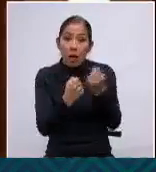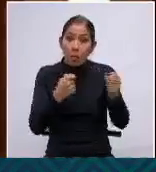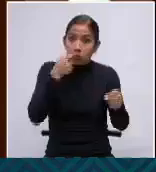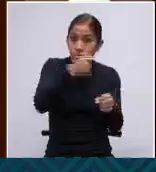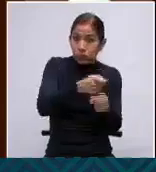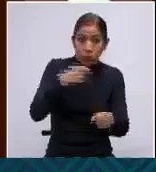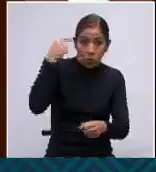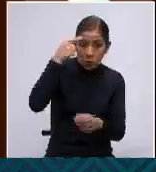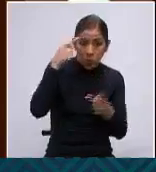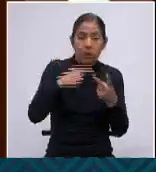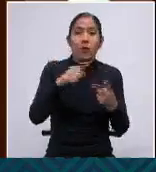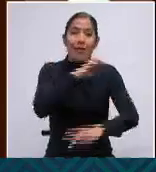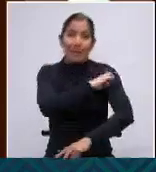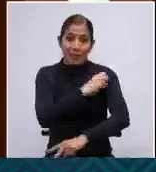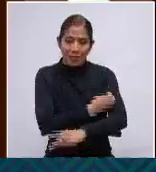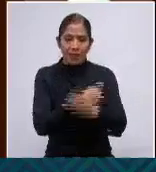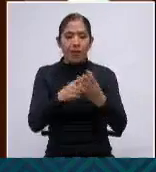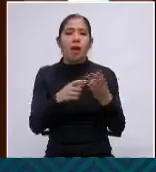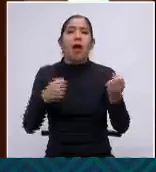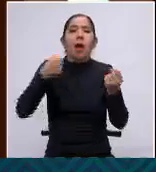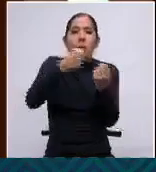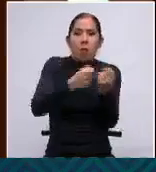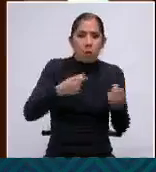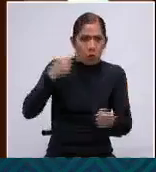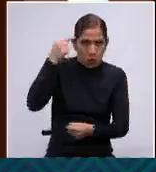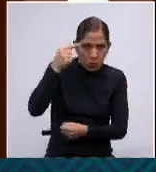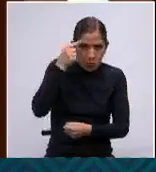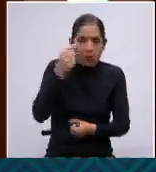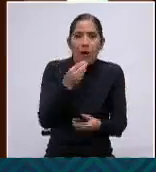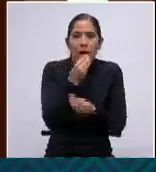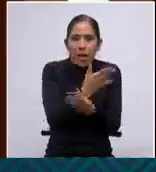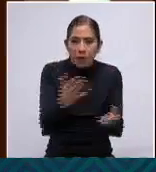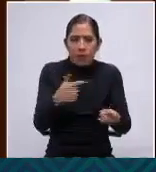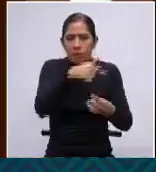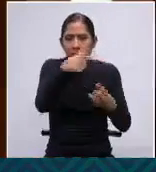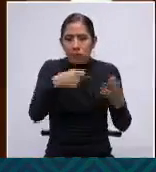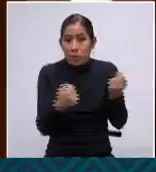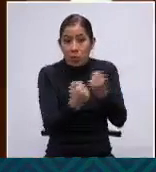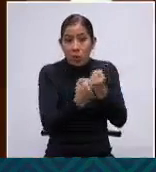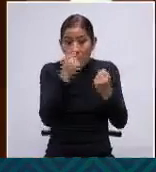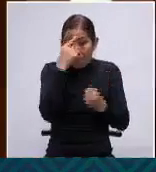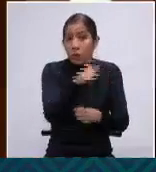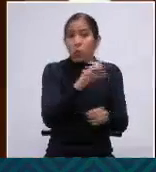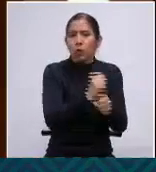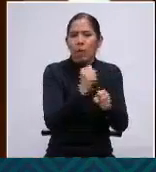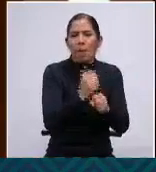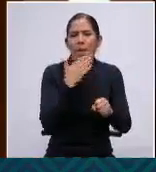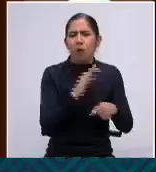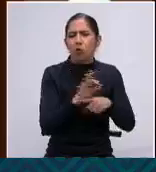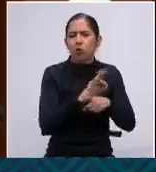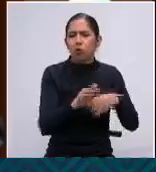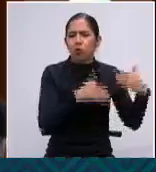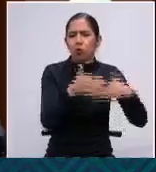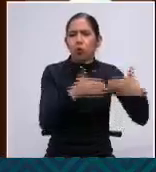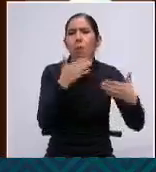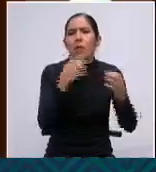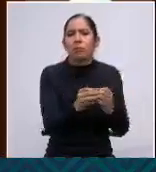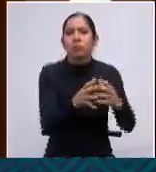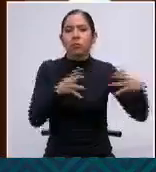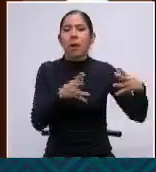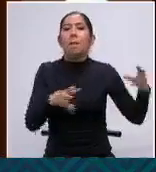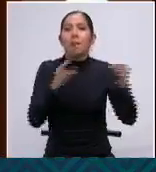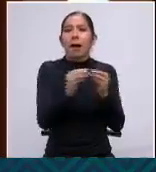la energía, subvencionados los alimentos, de forma tal de que sean más competitivos, puedan producir más, mejor,